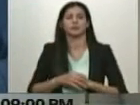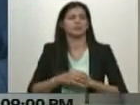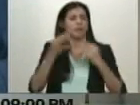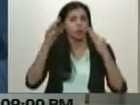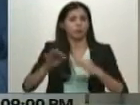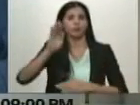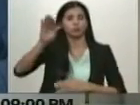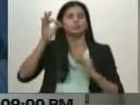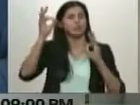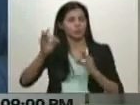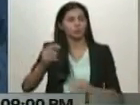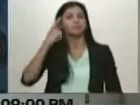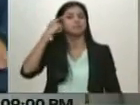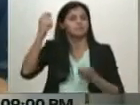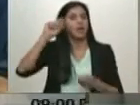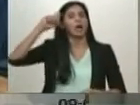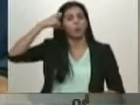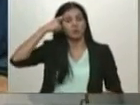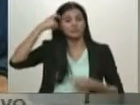poner? Anótenlo desde ya.